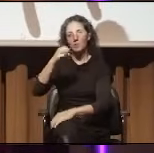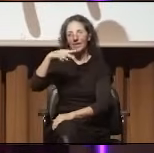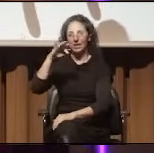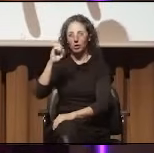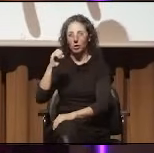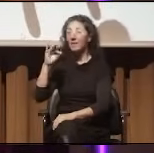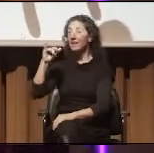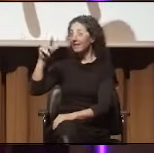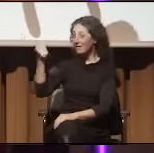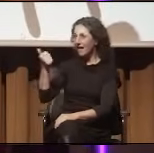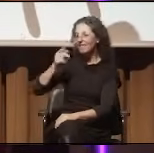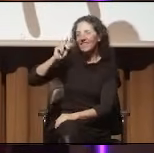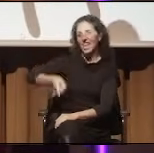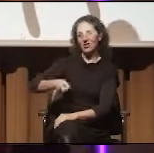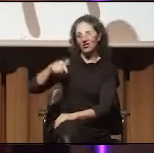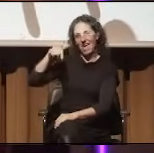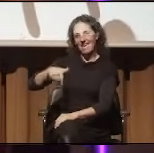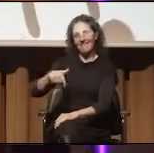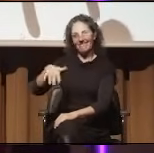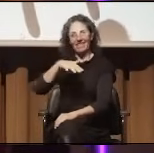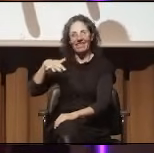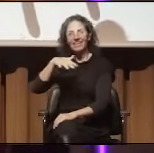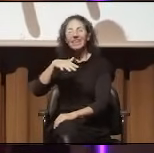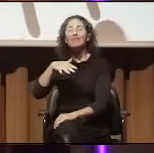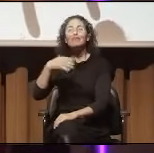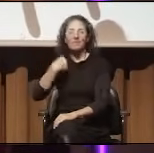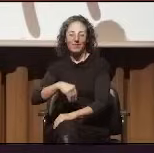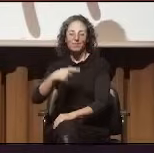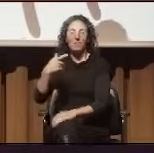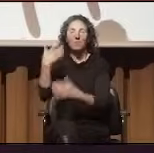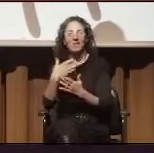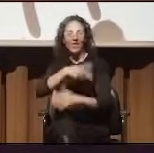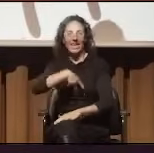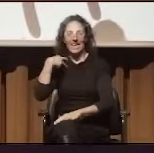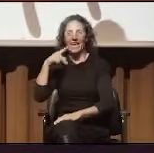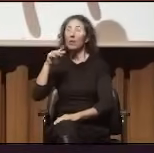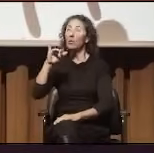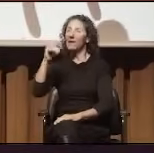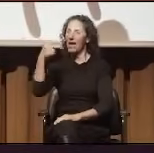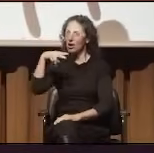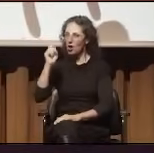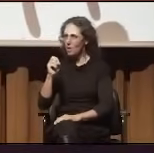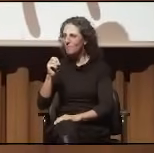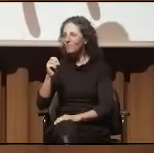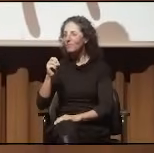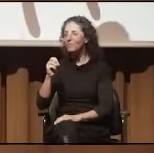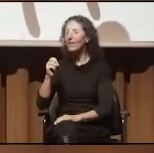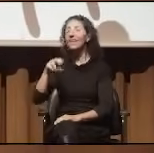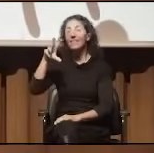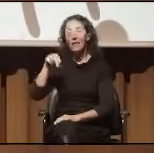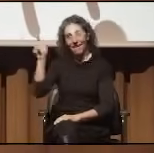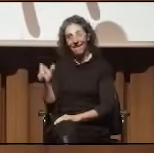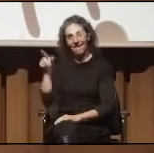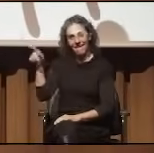de este lugar fantástico, el Estudio General Luliano. Silvia Ventayol también es cineasta